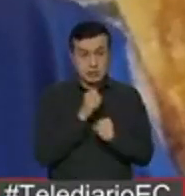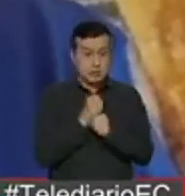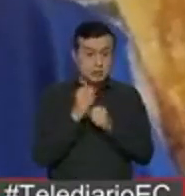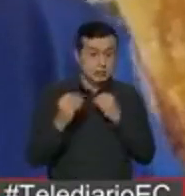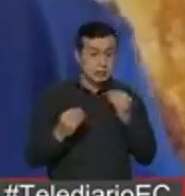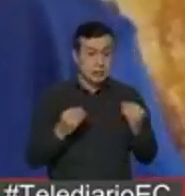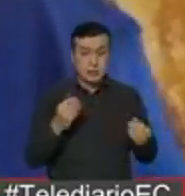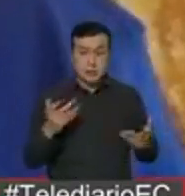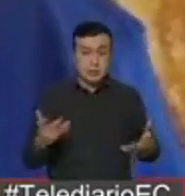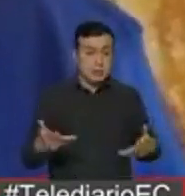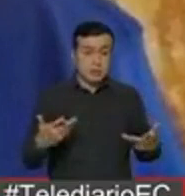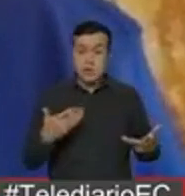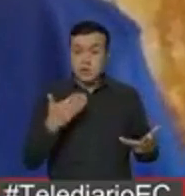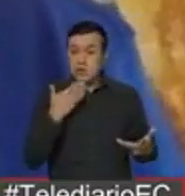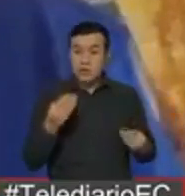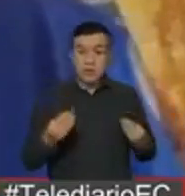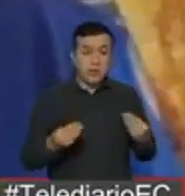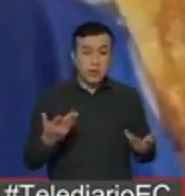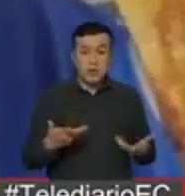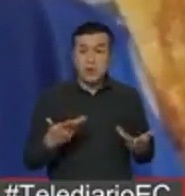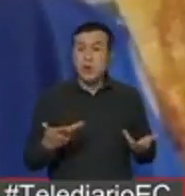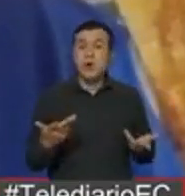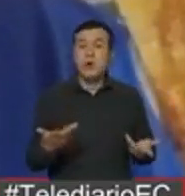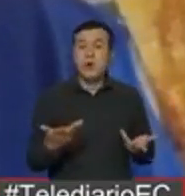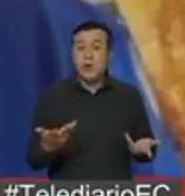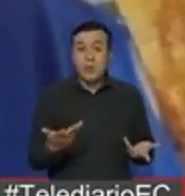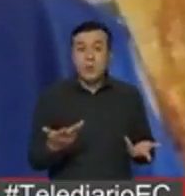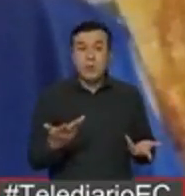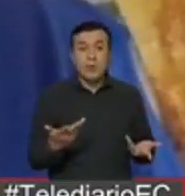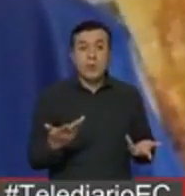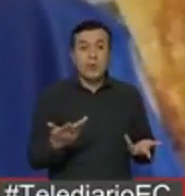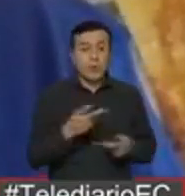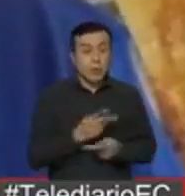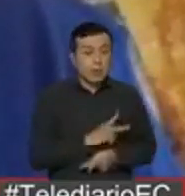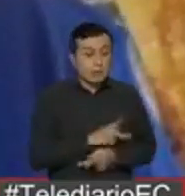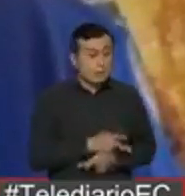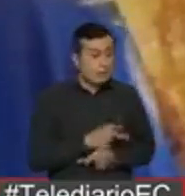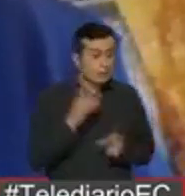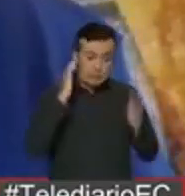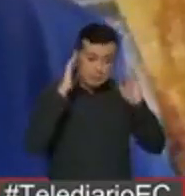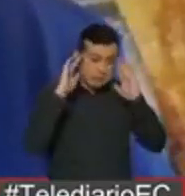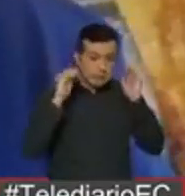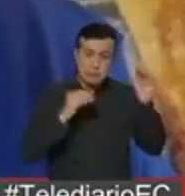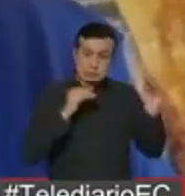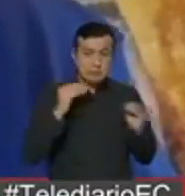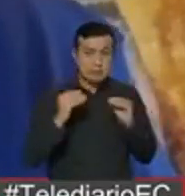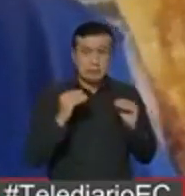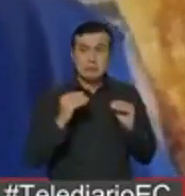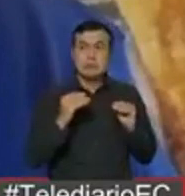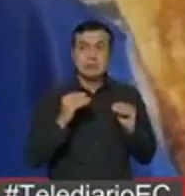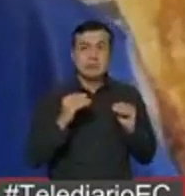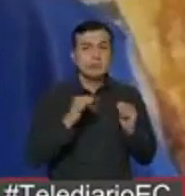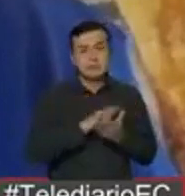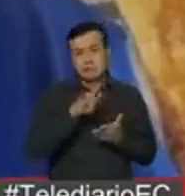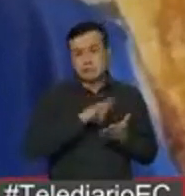eran las medidas interesantes, importantes para cuidarse, de hacer los